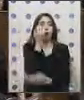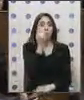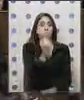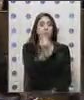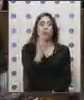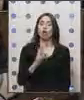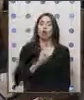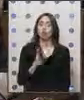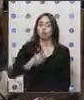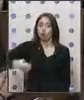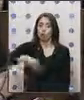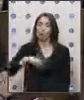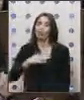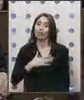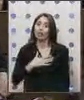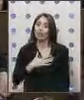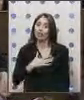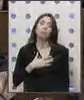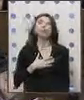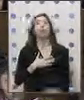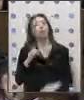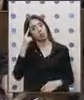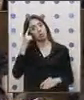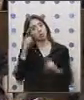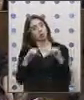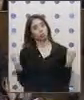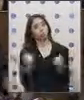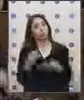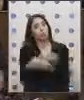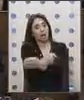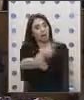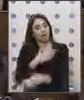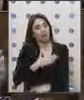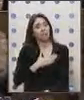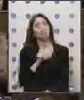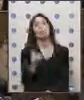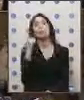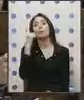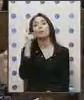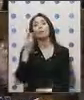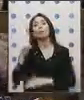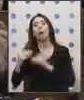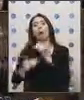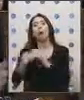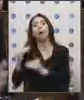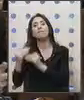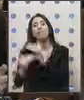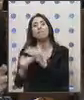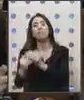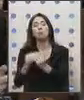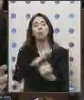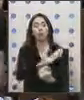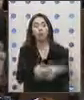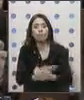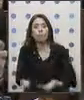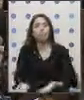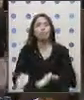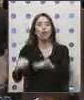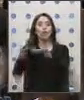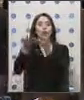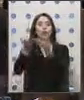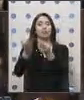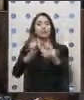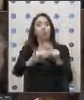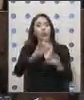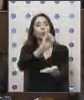que pretendemos, creo que de manera transversal, si no se avanza efectivamente en fortalecer